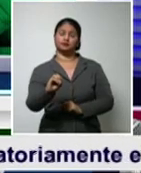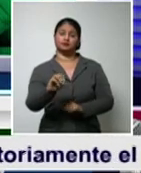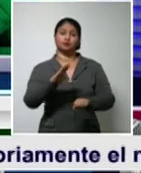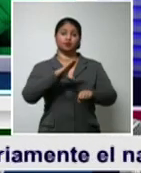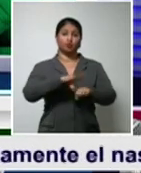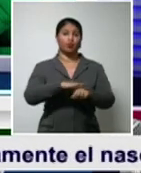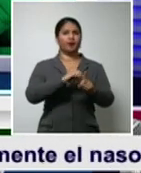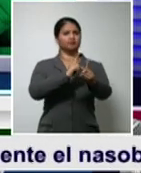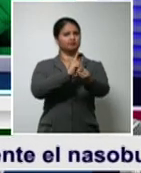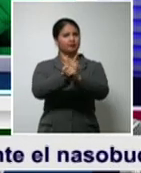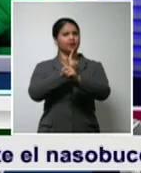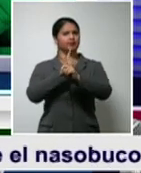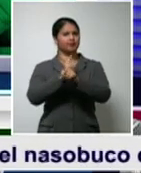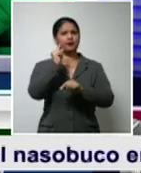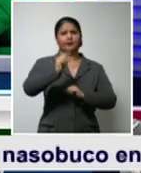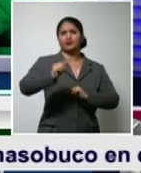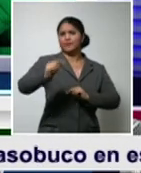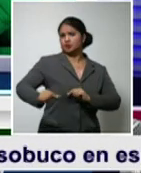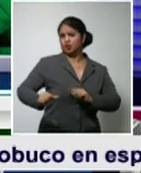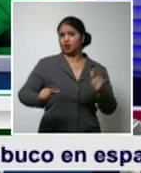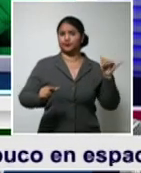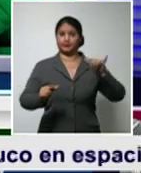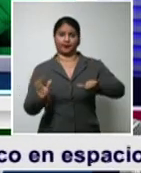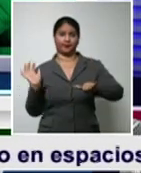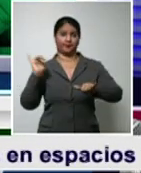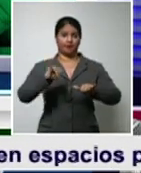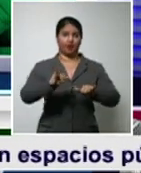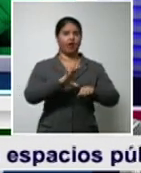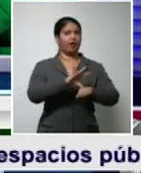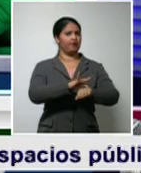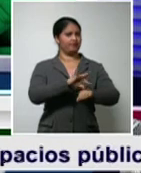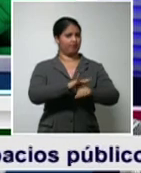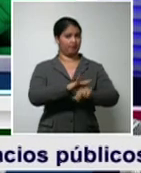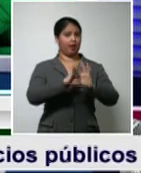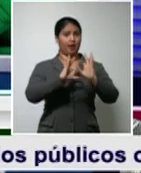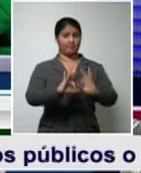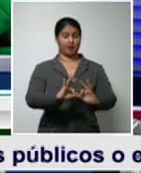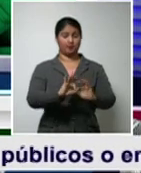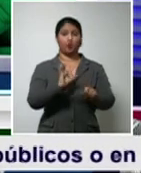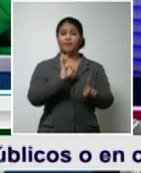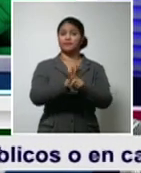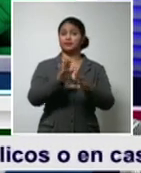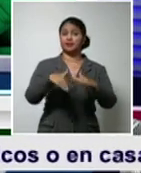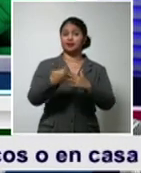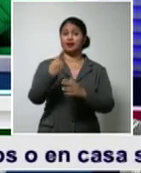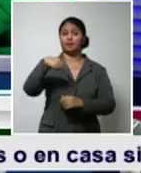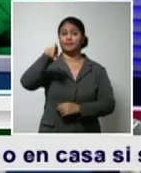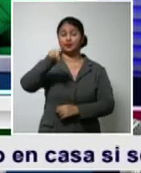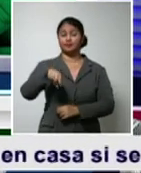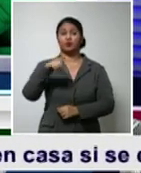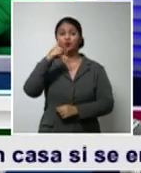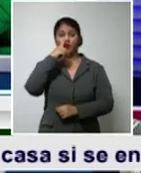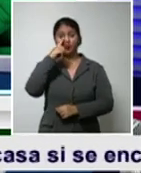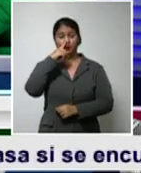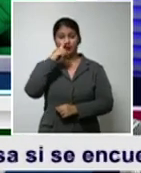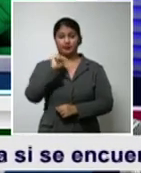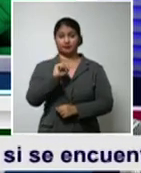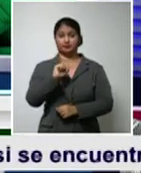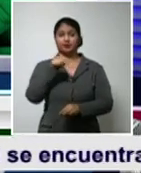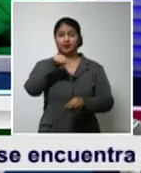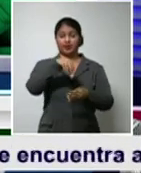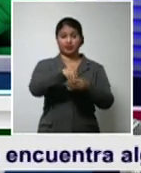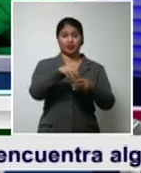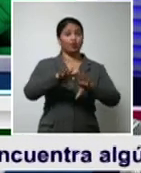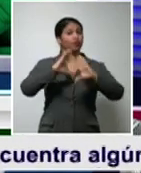internacionales y ya en el porciento desde el 1 de noviembre, el 27,8% de todos los